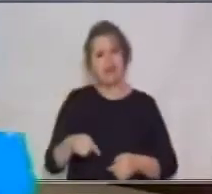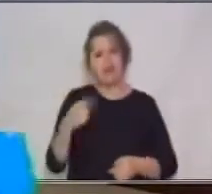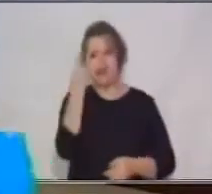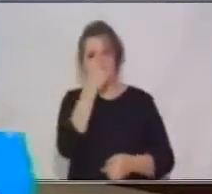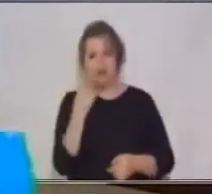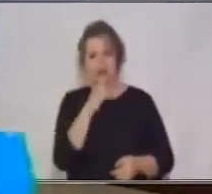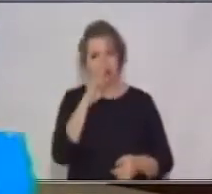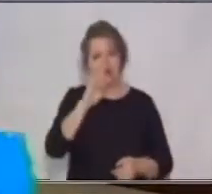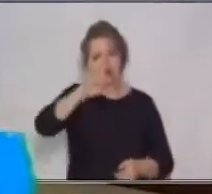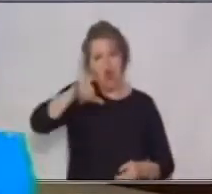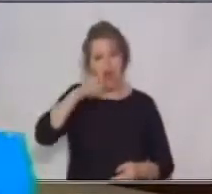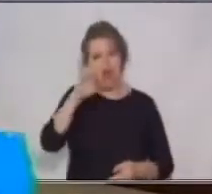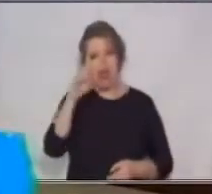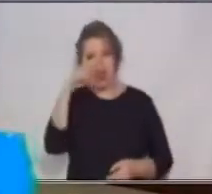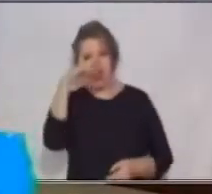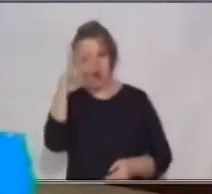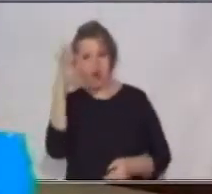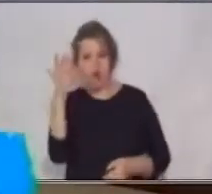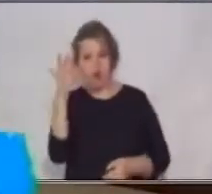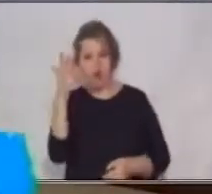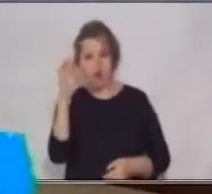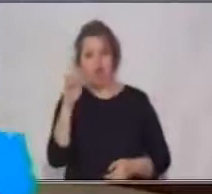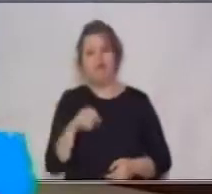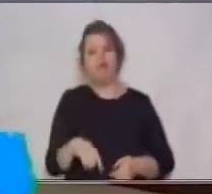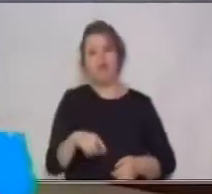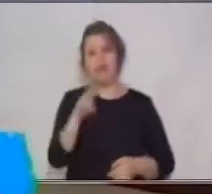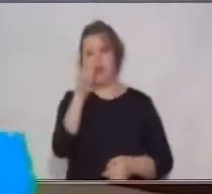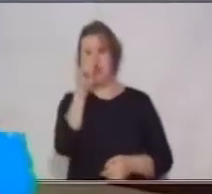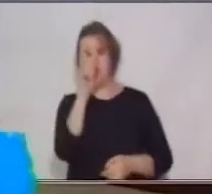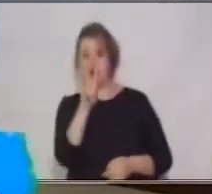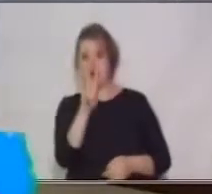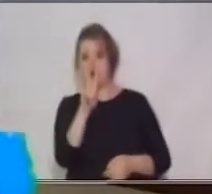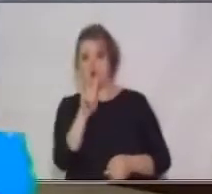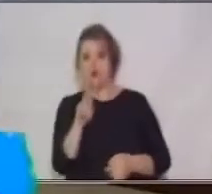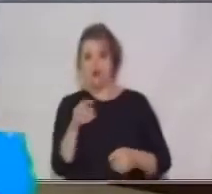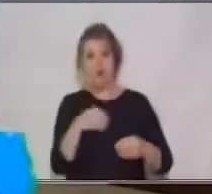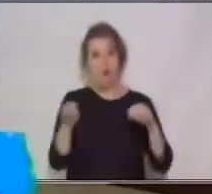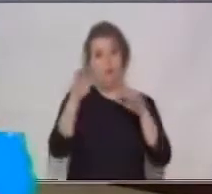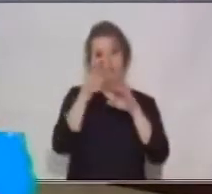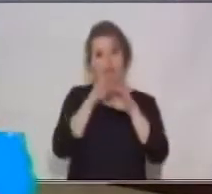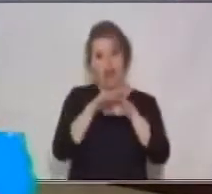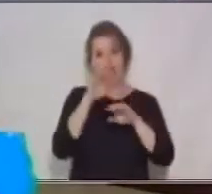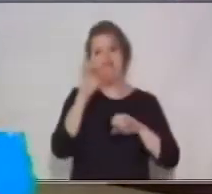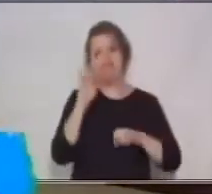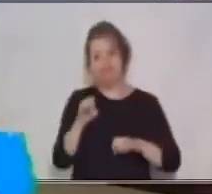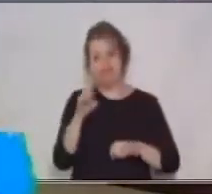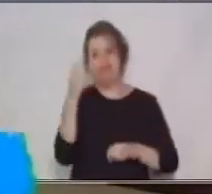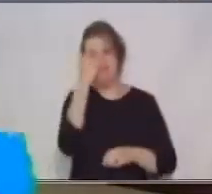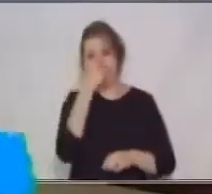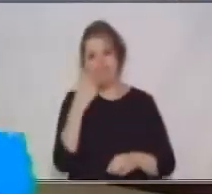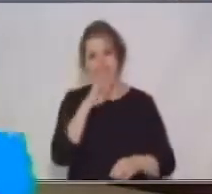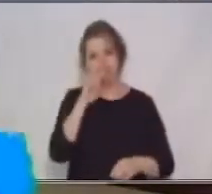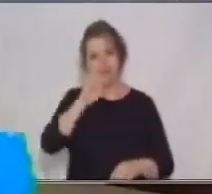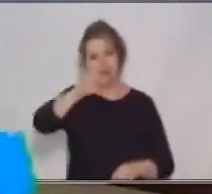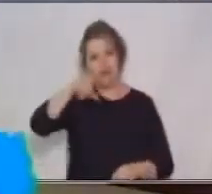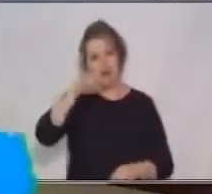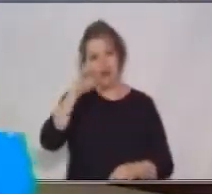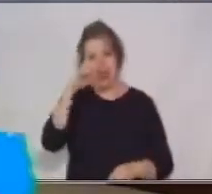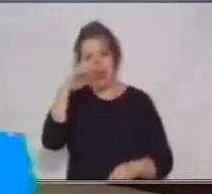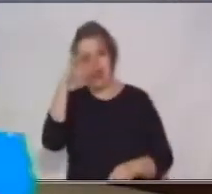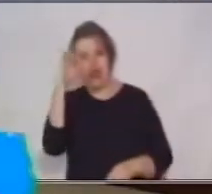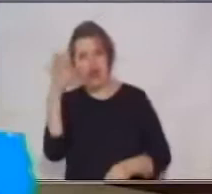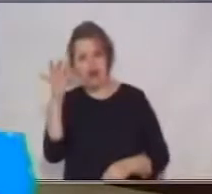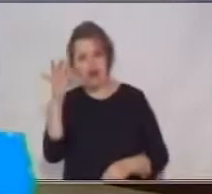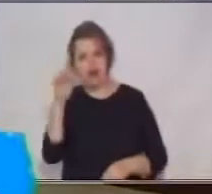sujeto, sino que también puede ser un sujeto compuesto. Cuando nosotros hablamos de un sujeto compuesto, estamos hablando de que